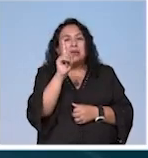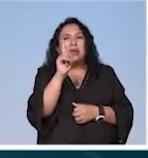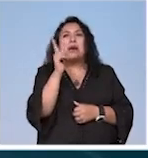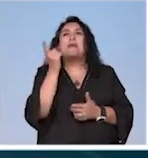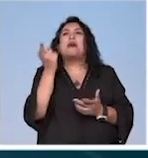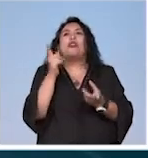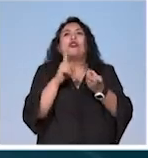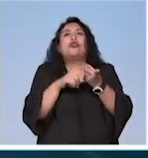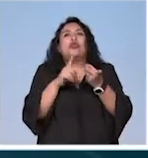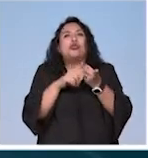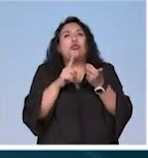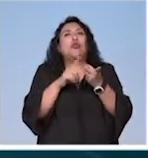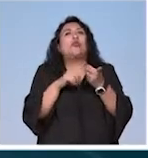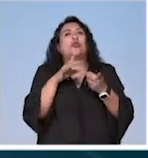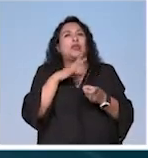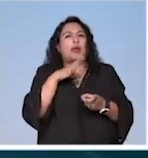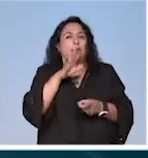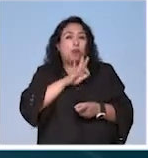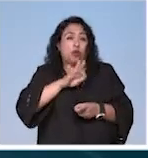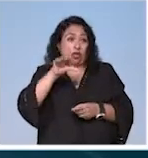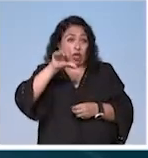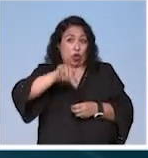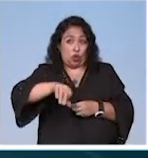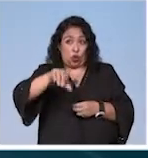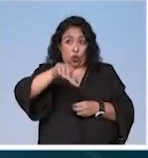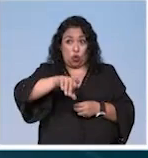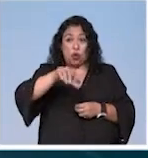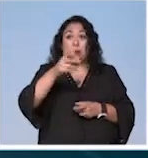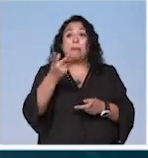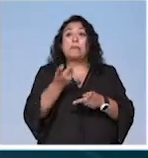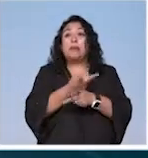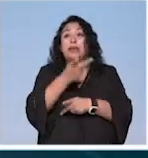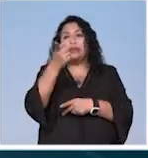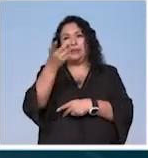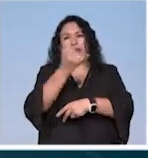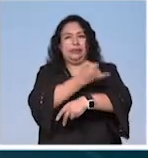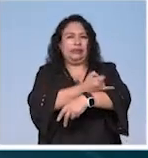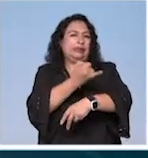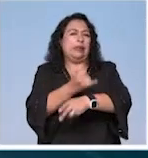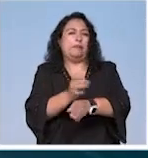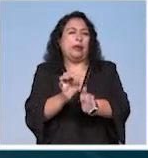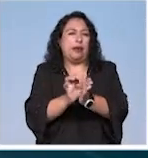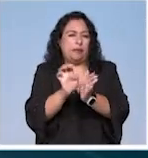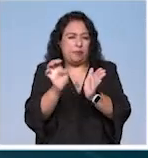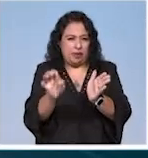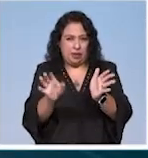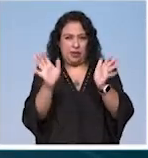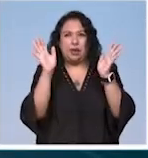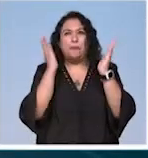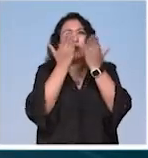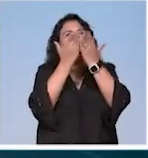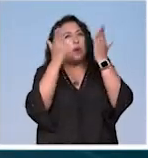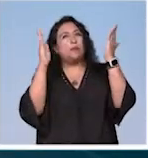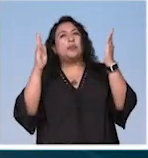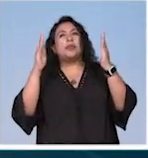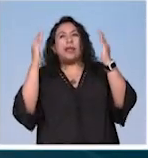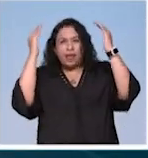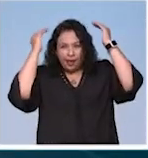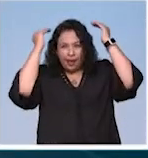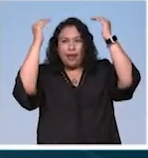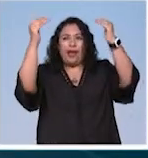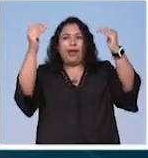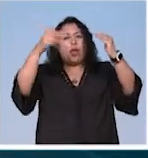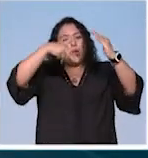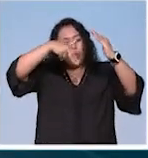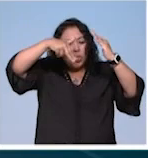hasta dónde iba a apuntalar, el día de hoy, lo que ocurre en Iztapalapa, por ejemplo, con estos murales en las azoteas y